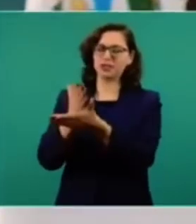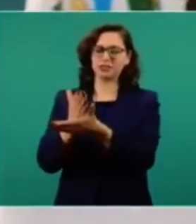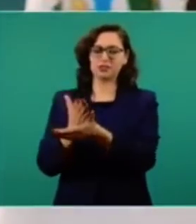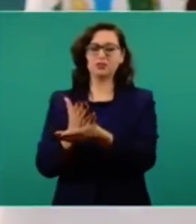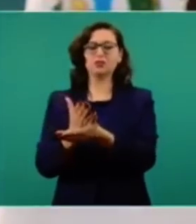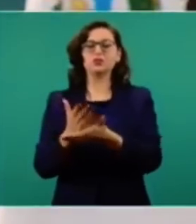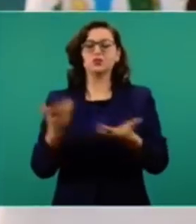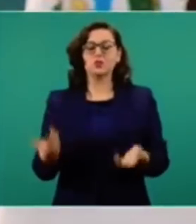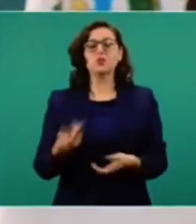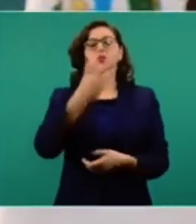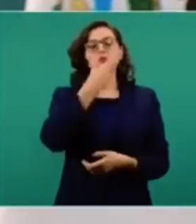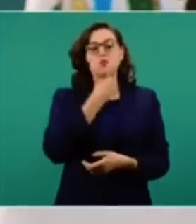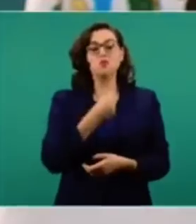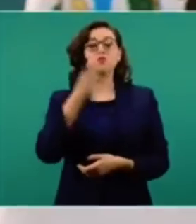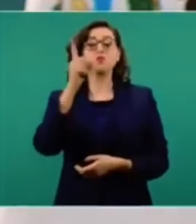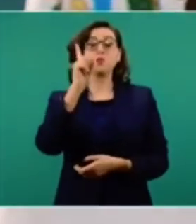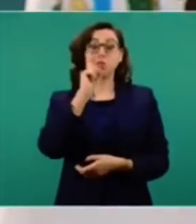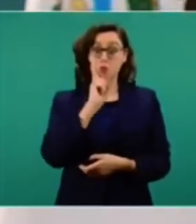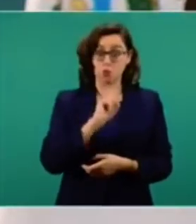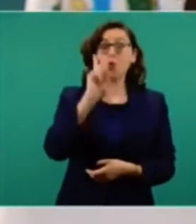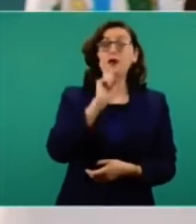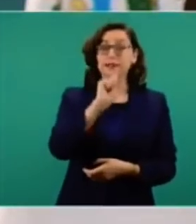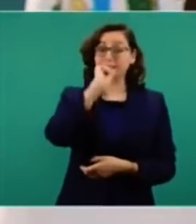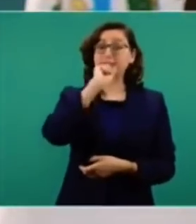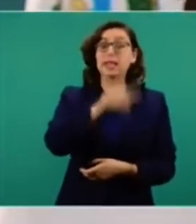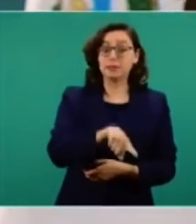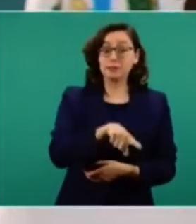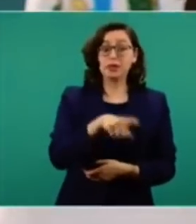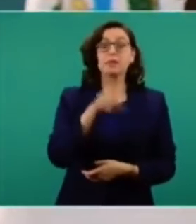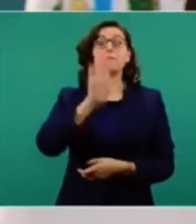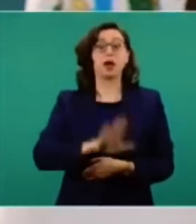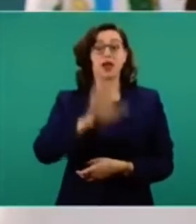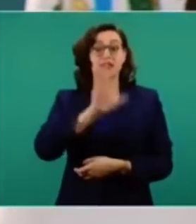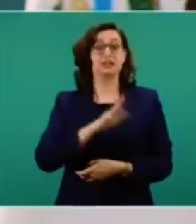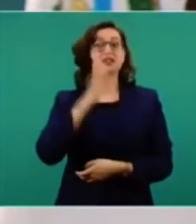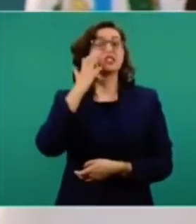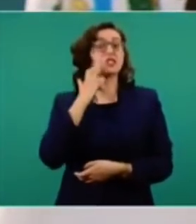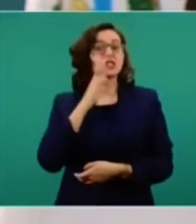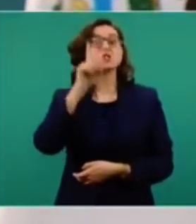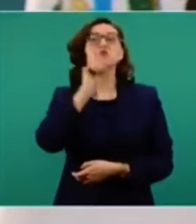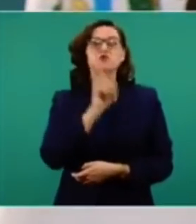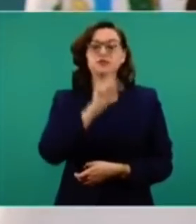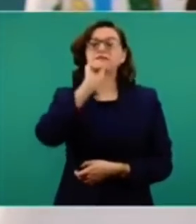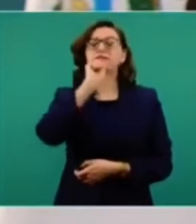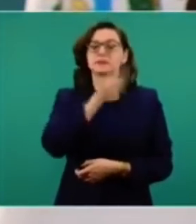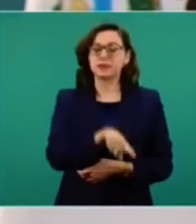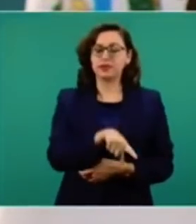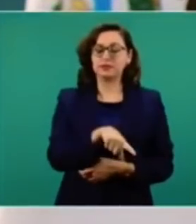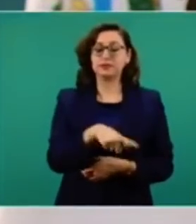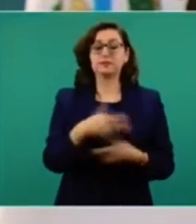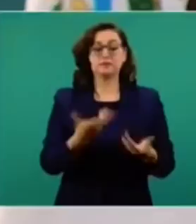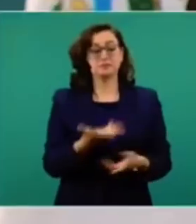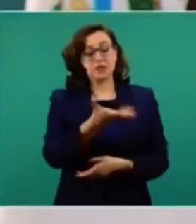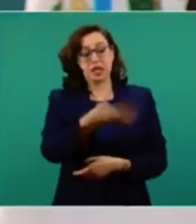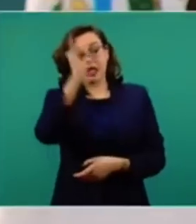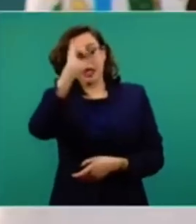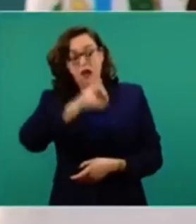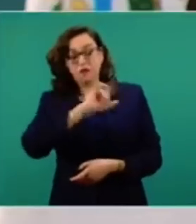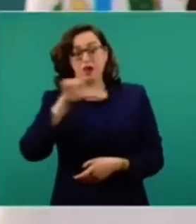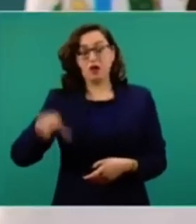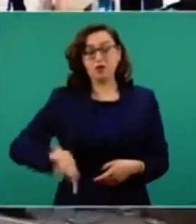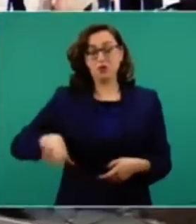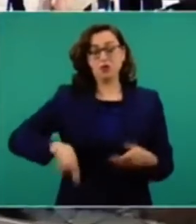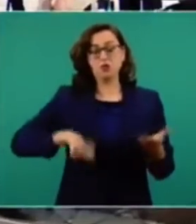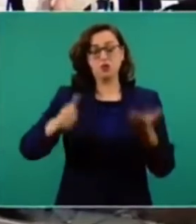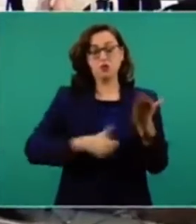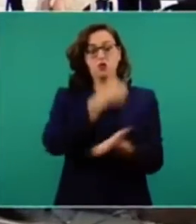sino también de las leonas. Y ya que menciono las leonas, permítame cumplimentar la jefa del gobierno de la